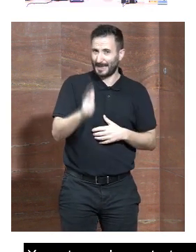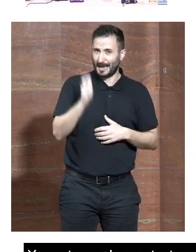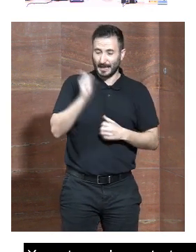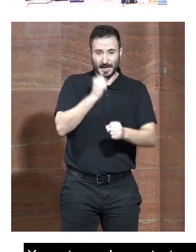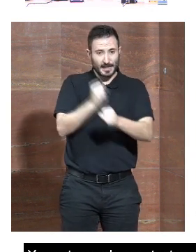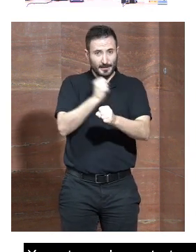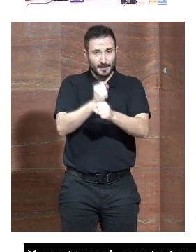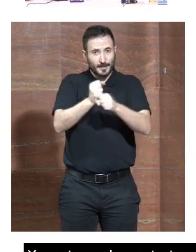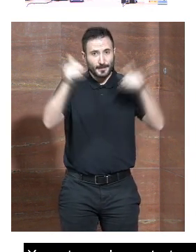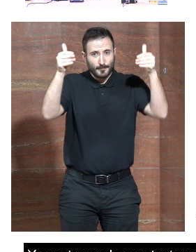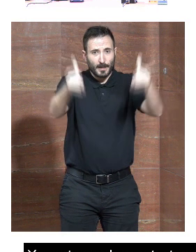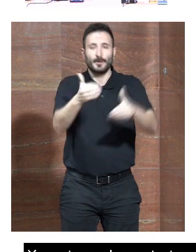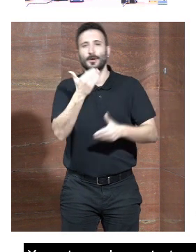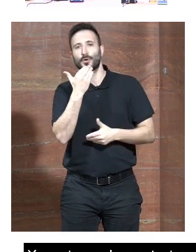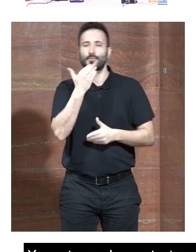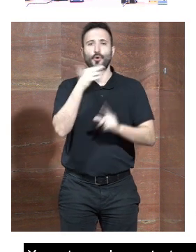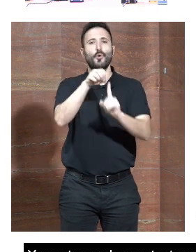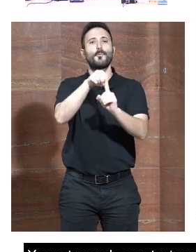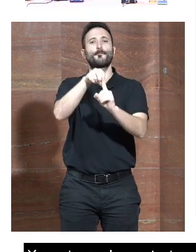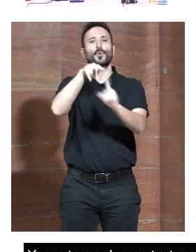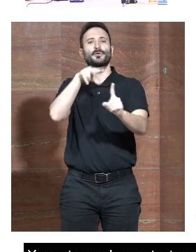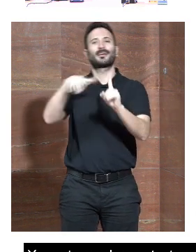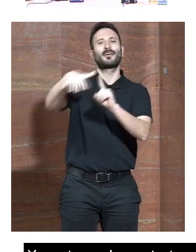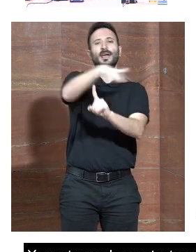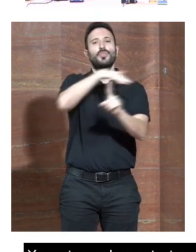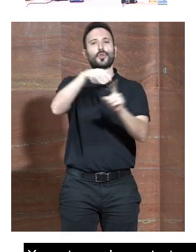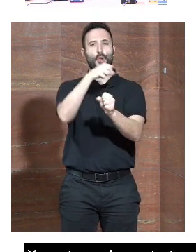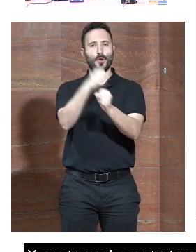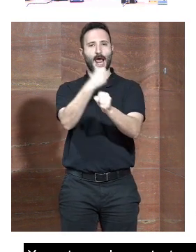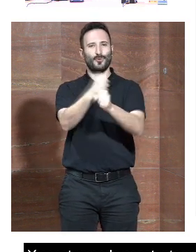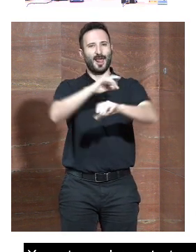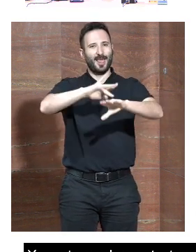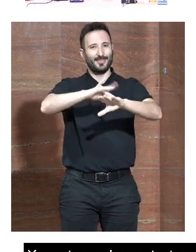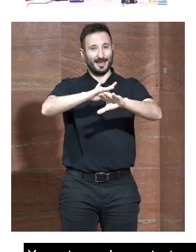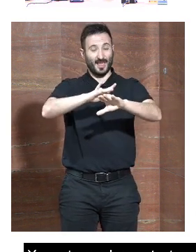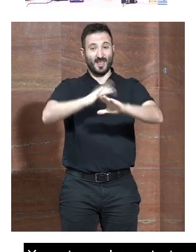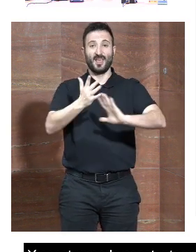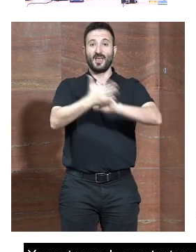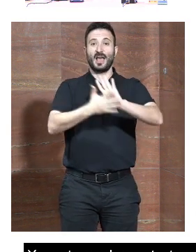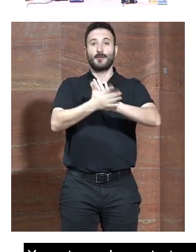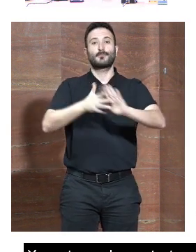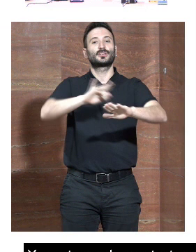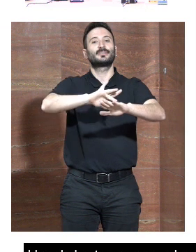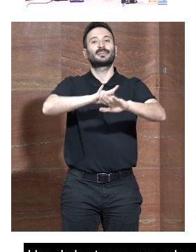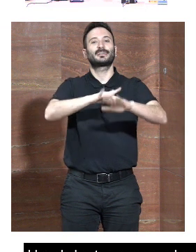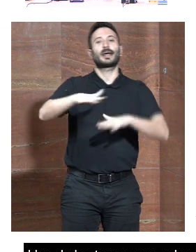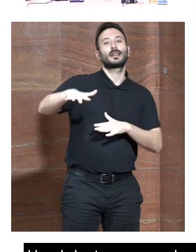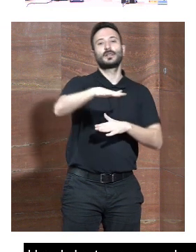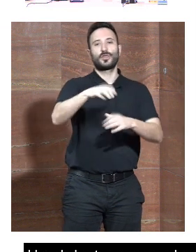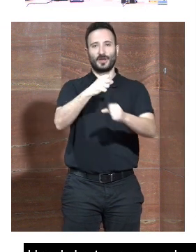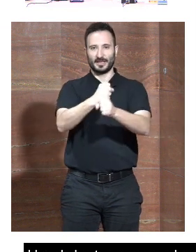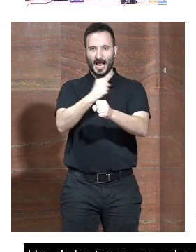es desde el punto de vista, por ejemplo, del entorno laboral, el entorno laboral digital, lo que llamamos el Digital Workplace, que es una de las